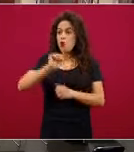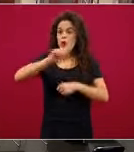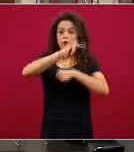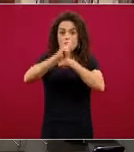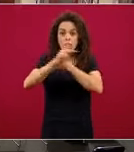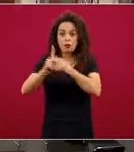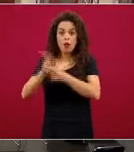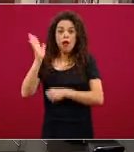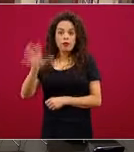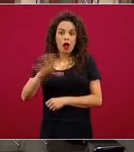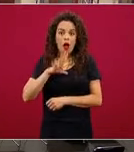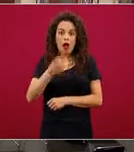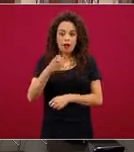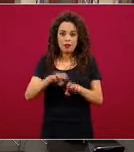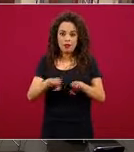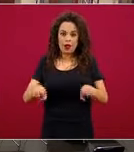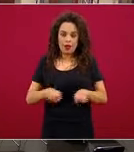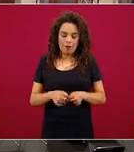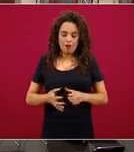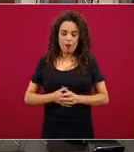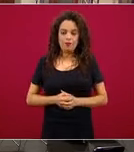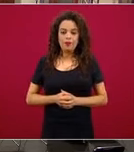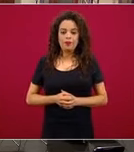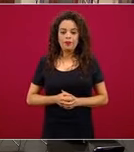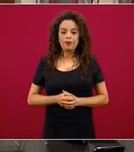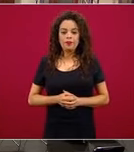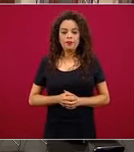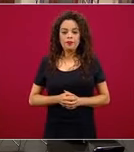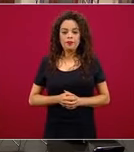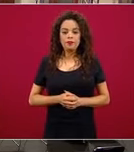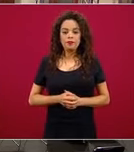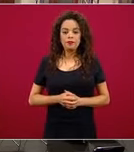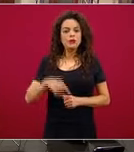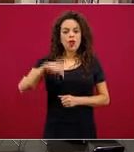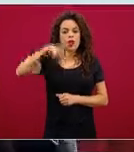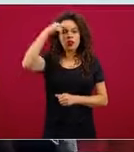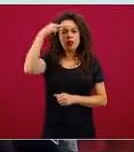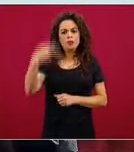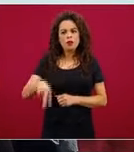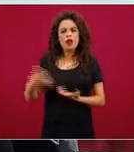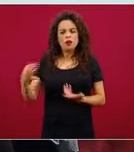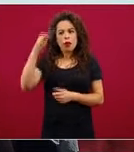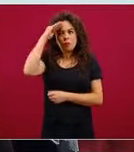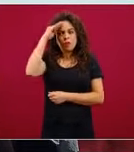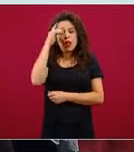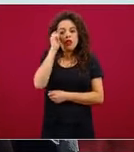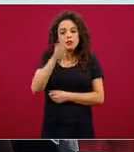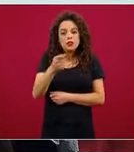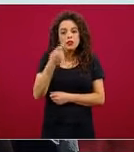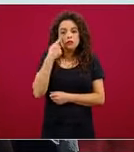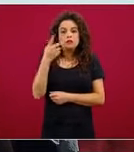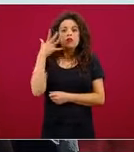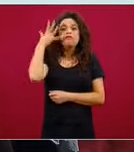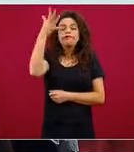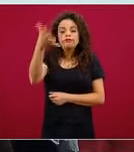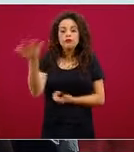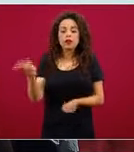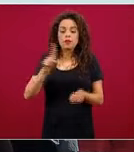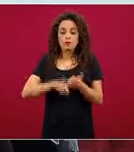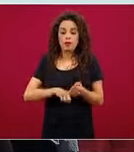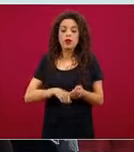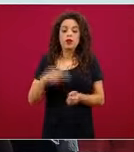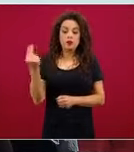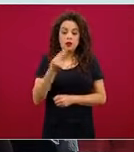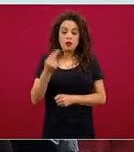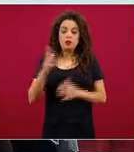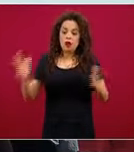tipo de respuesta. Bien. ¿Qué misión y qué visión tenemos en México? Pues evidentemente la reducción de la pérdida de vidas, la recuperación